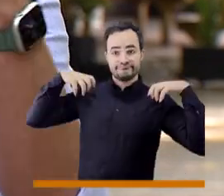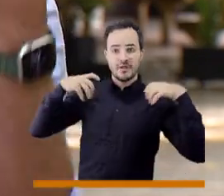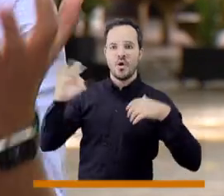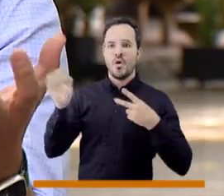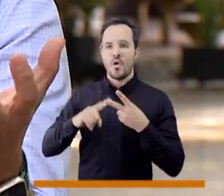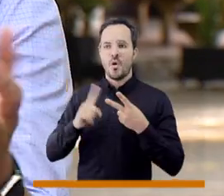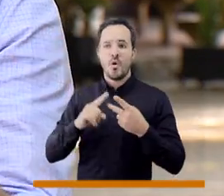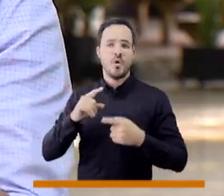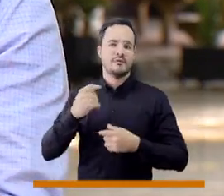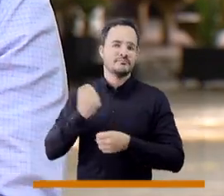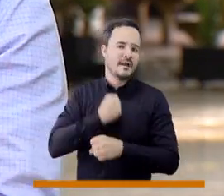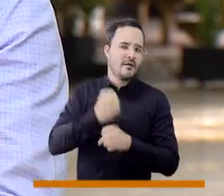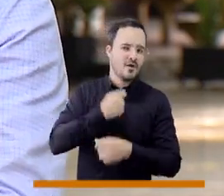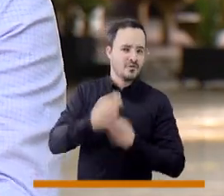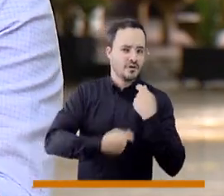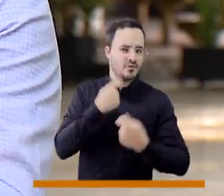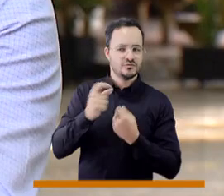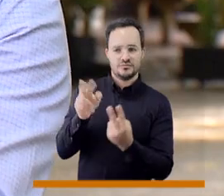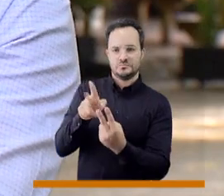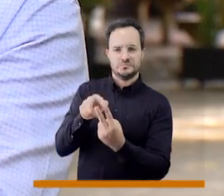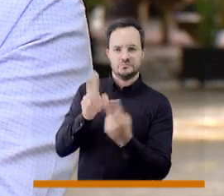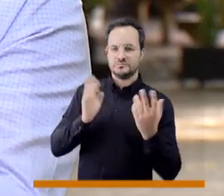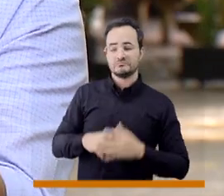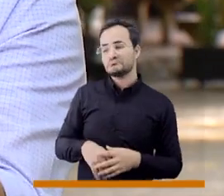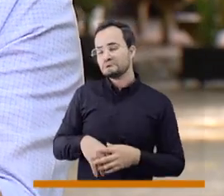de grandes eventos de ciudad y de turismo